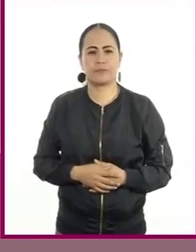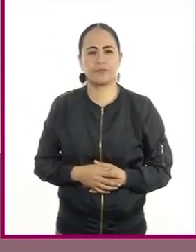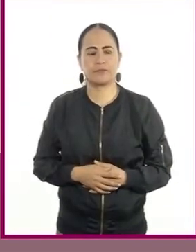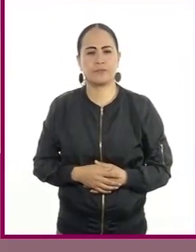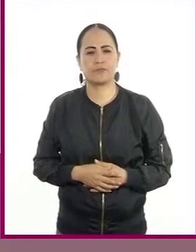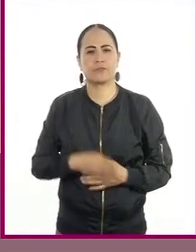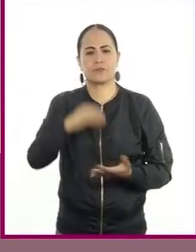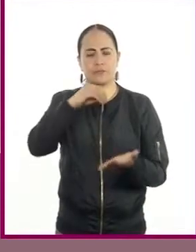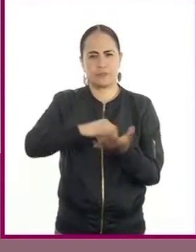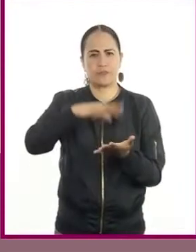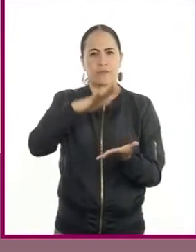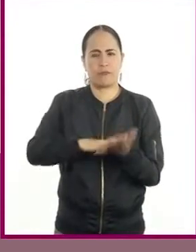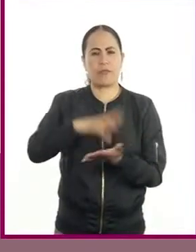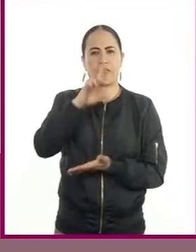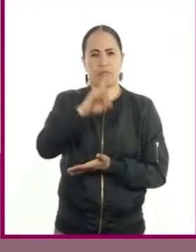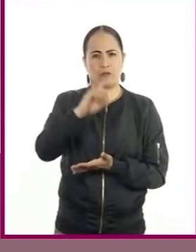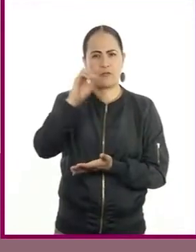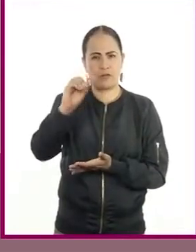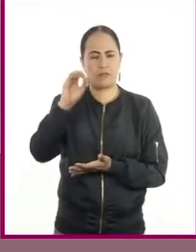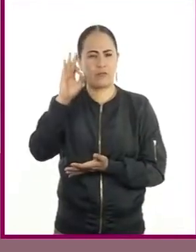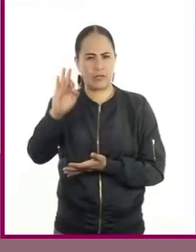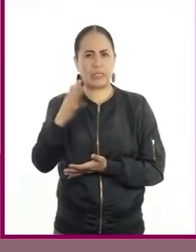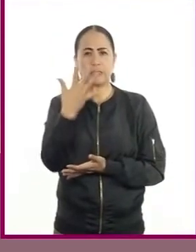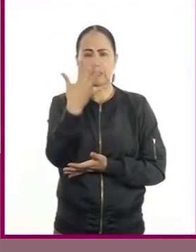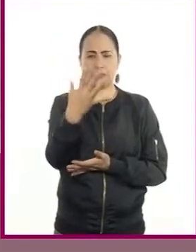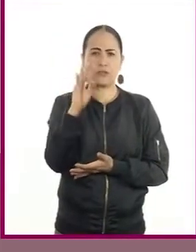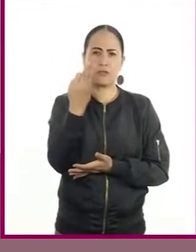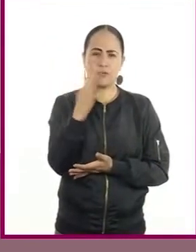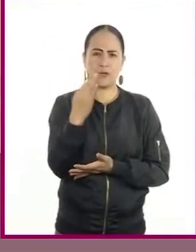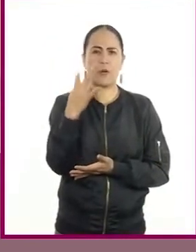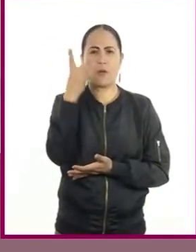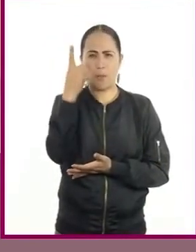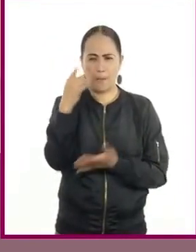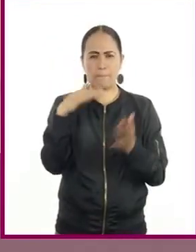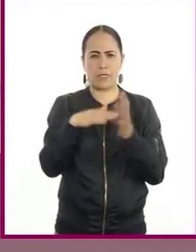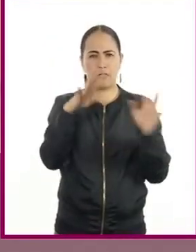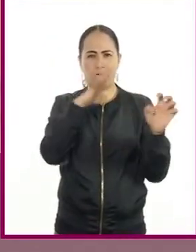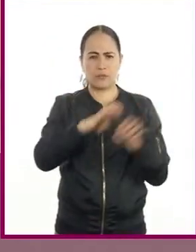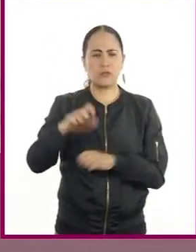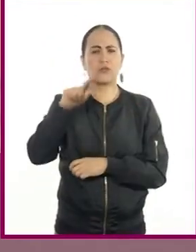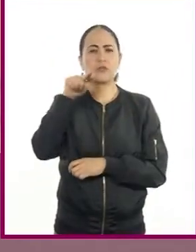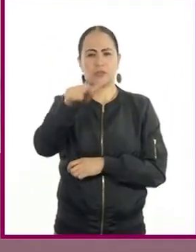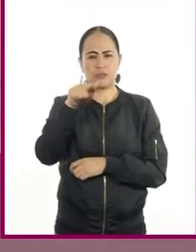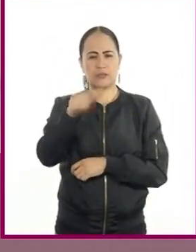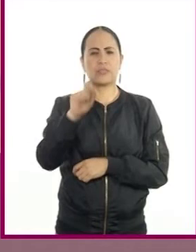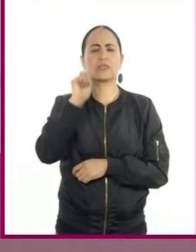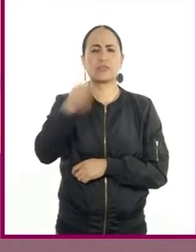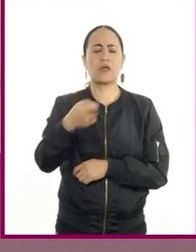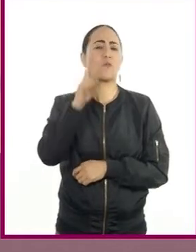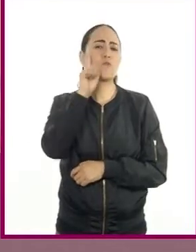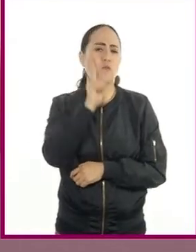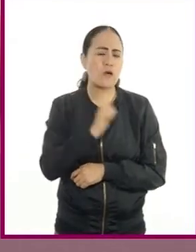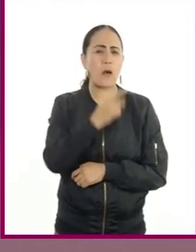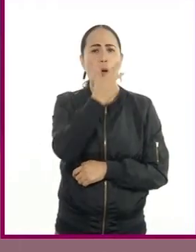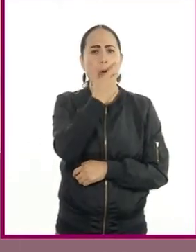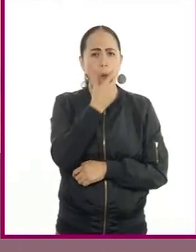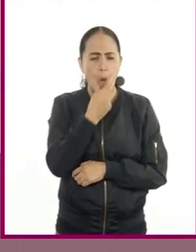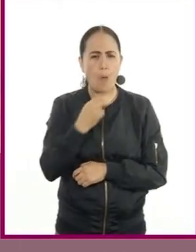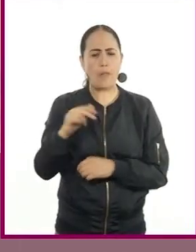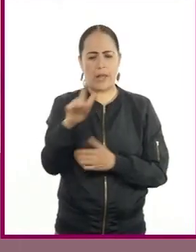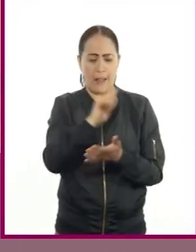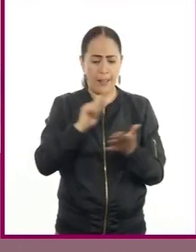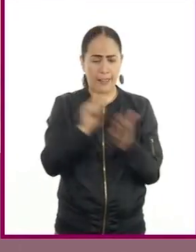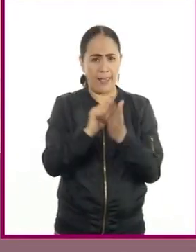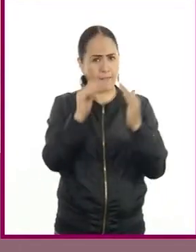publicada en el Diario Oficial del 5 de febrero de 1917, se establece que el varón y la mujer son iguales ante la